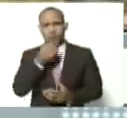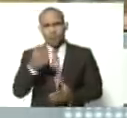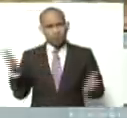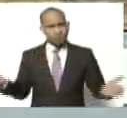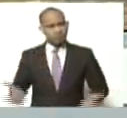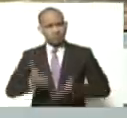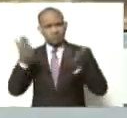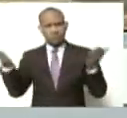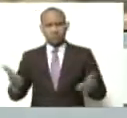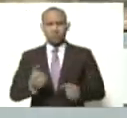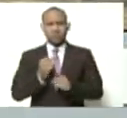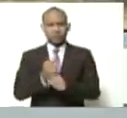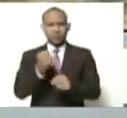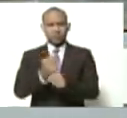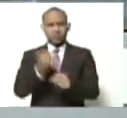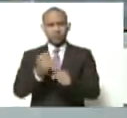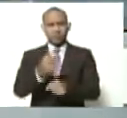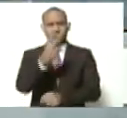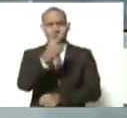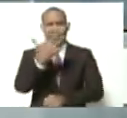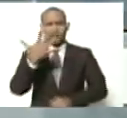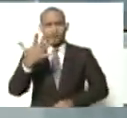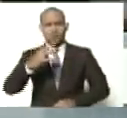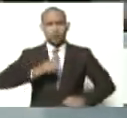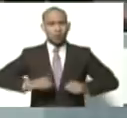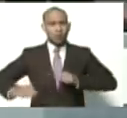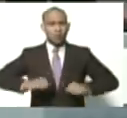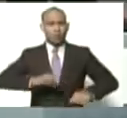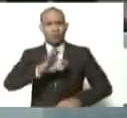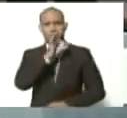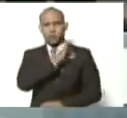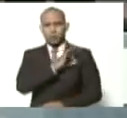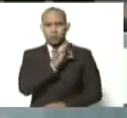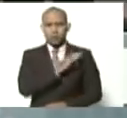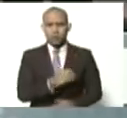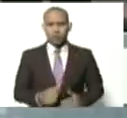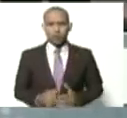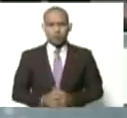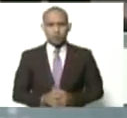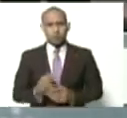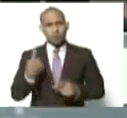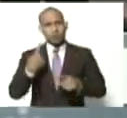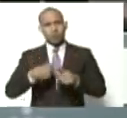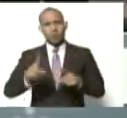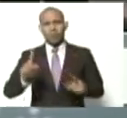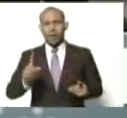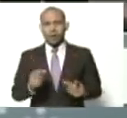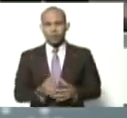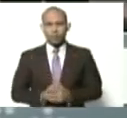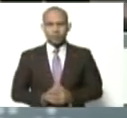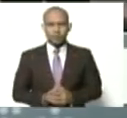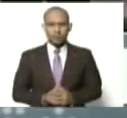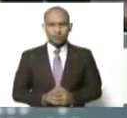la convocatoria de 25 movimientos sociales. Pero,